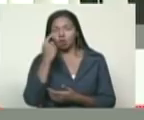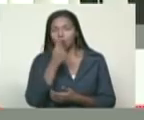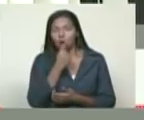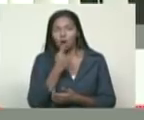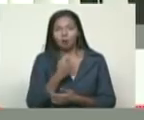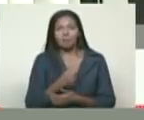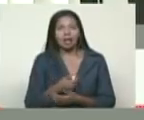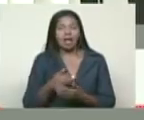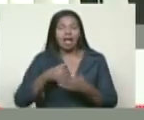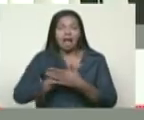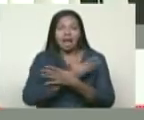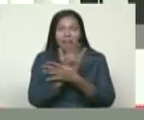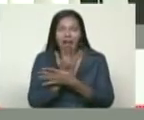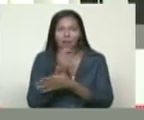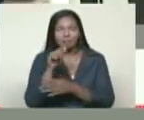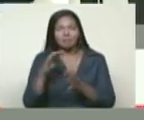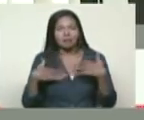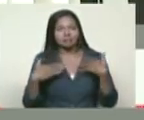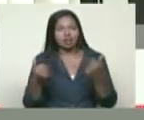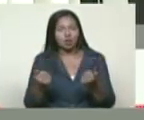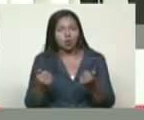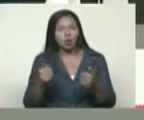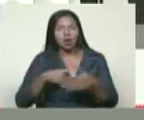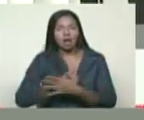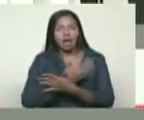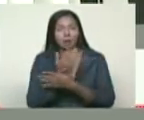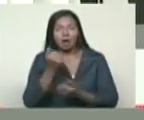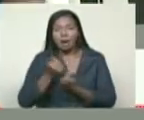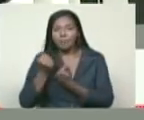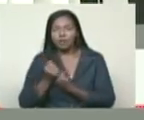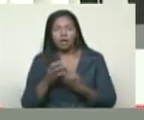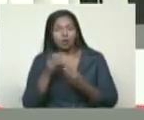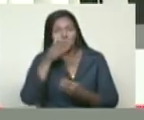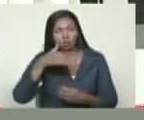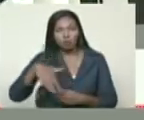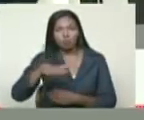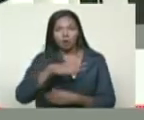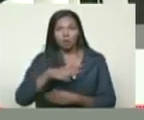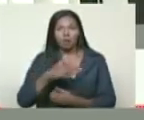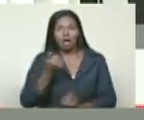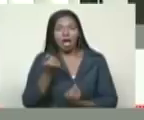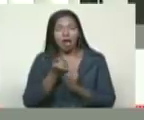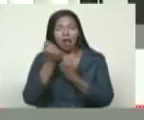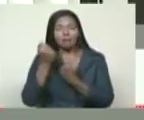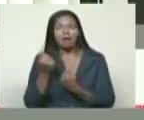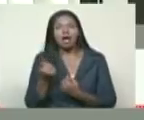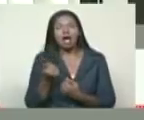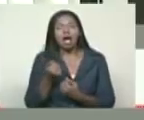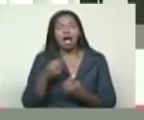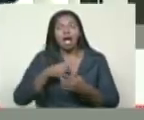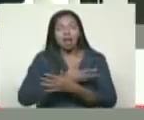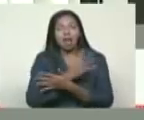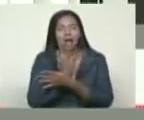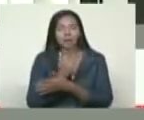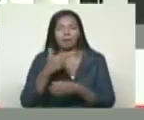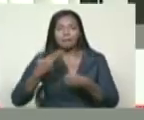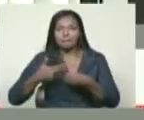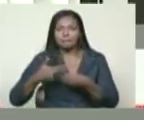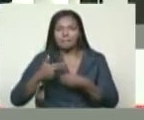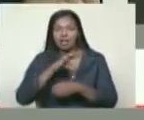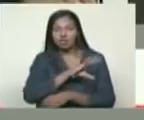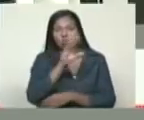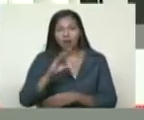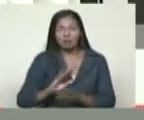alfabetismo. El ALBA es la salud. El ALBA es apoyar a nuestros pueblos del Caribe. El ALBA es Petrocaribe, para que el petróleo de Venezuela también sea para